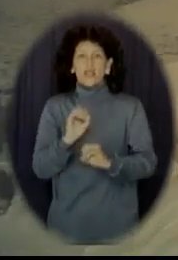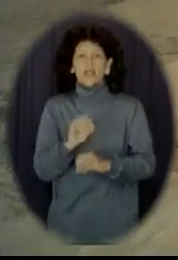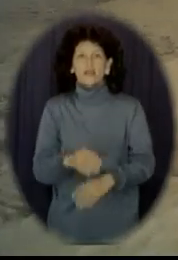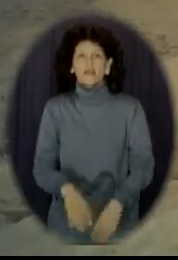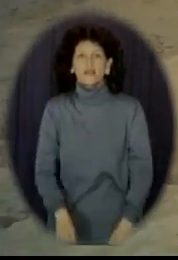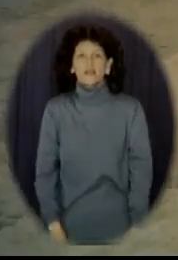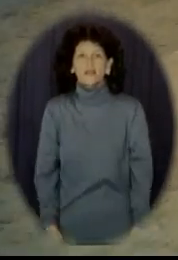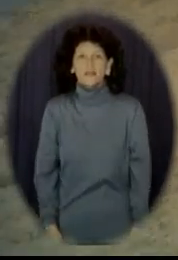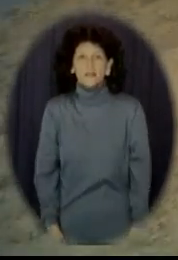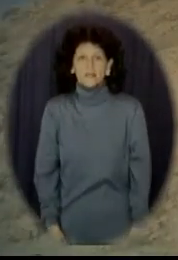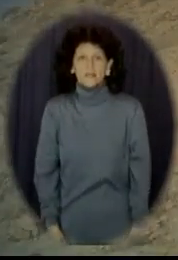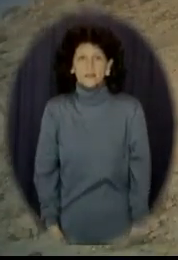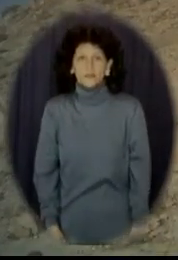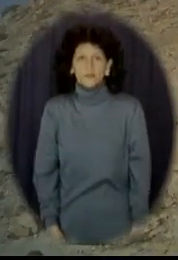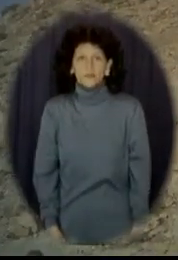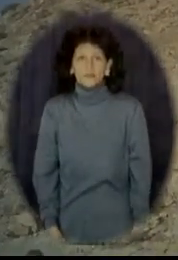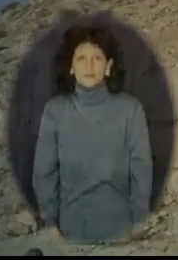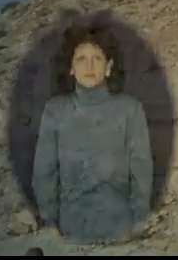sintió hambre.